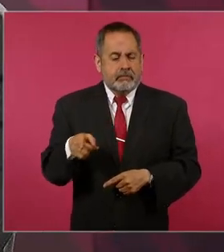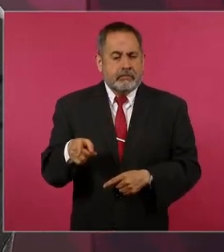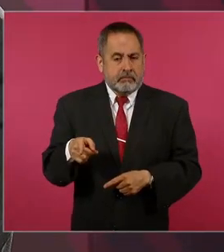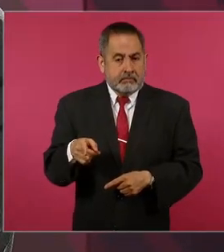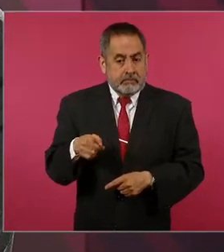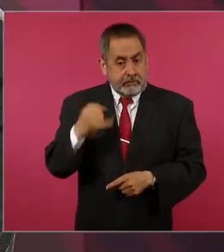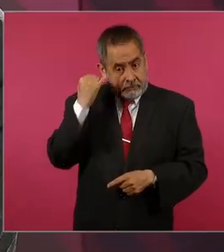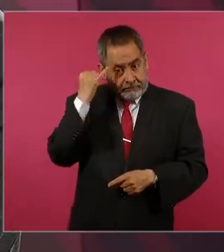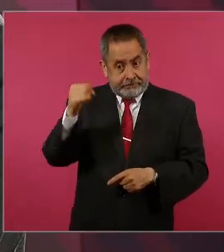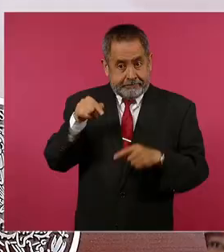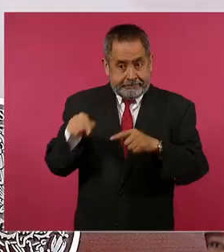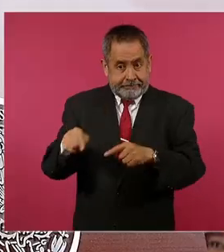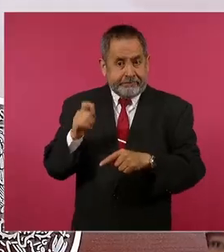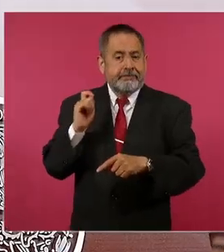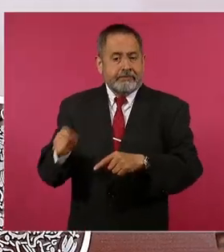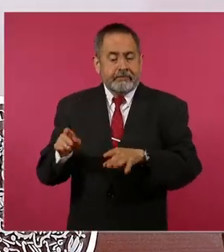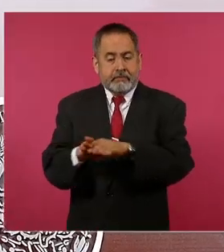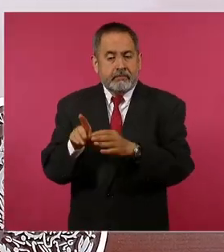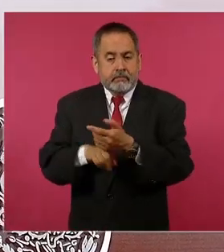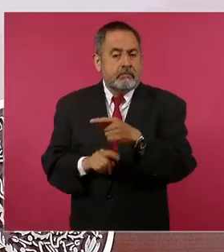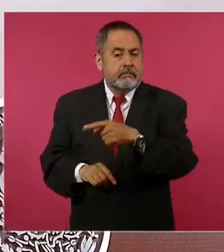porque imagínense lo que es